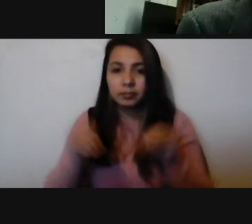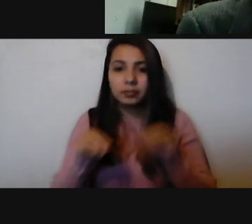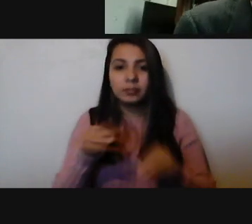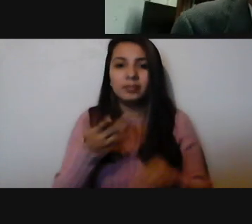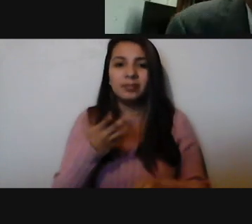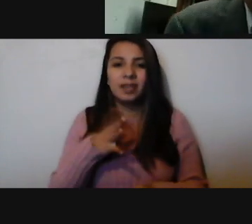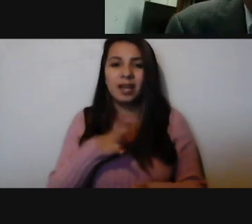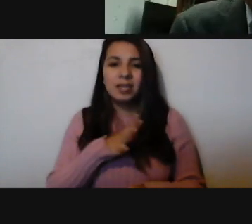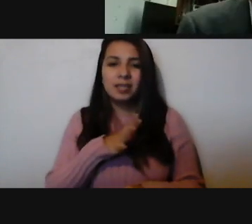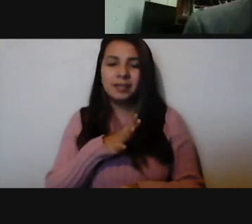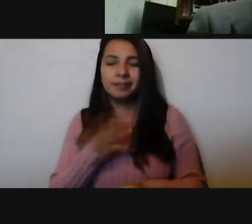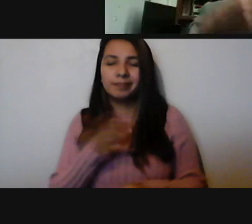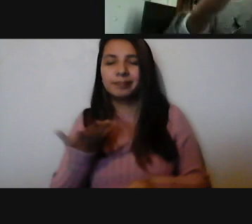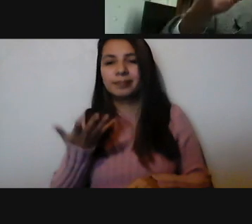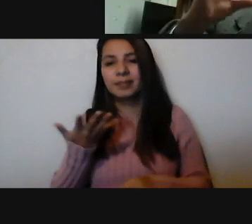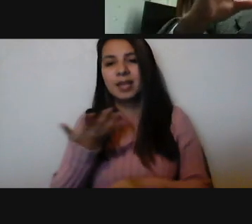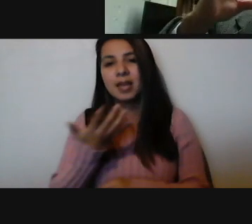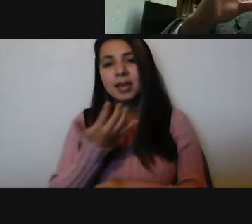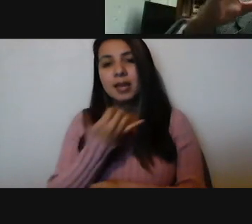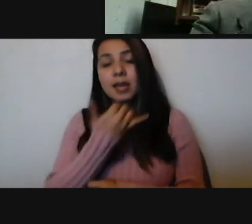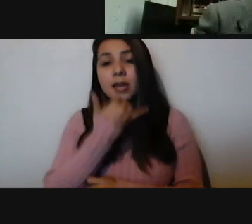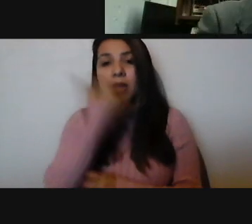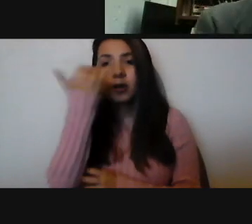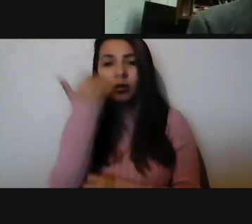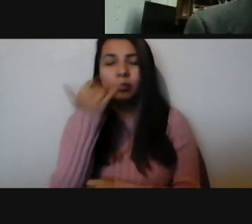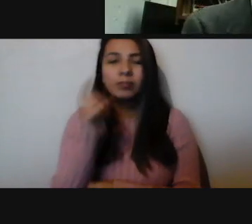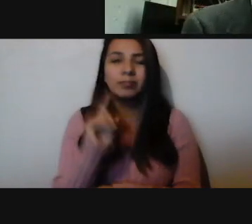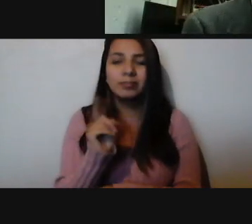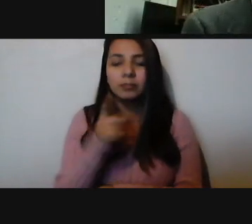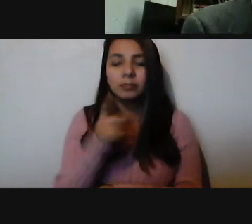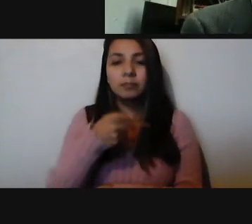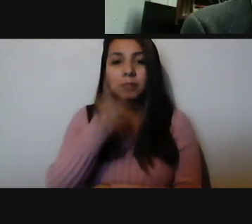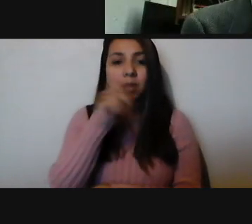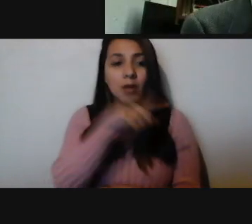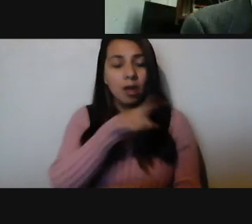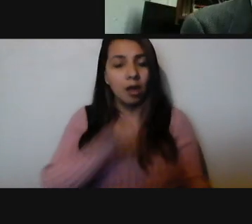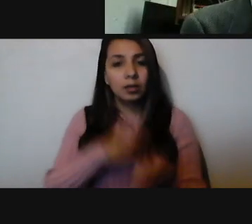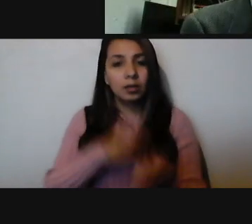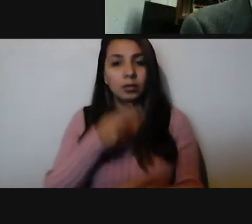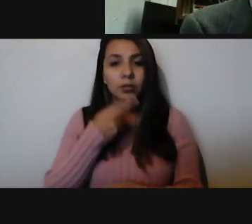diferentes soluciones, utiliza... Hay un... no quisiera decirle error